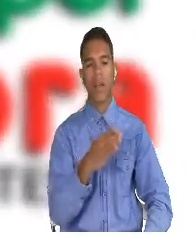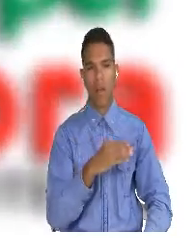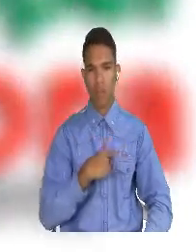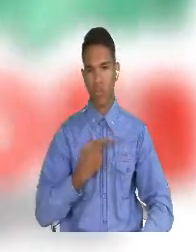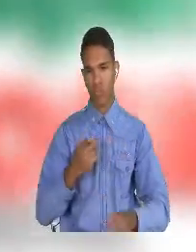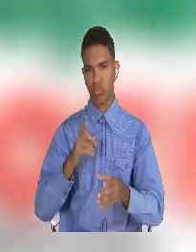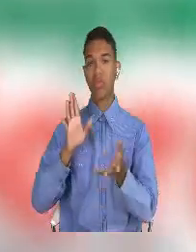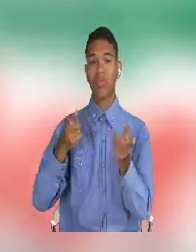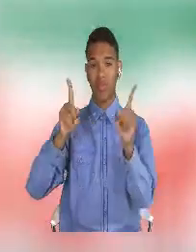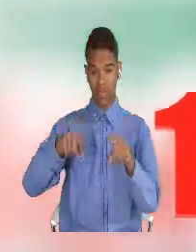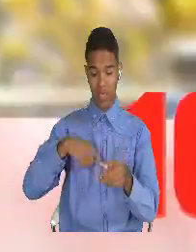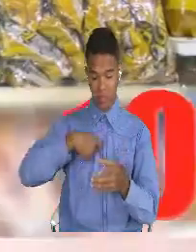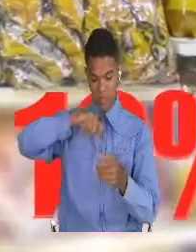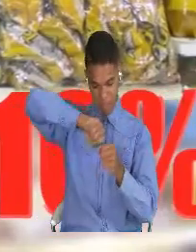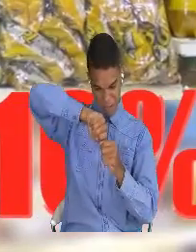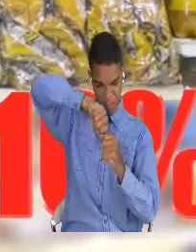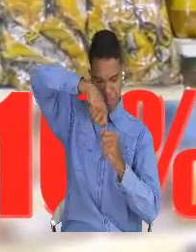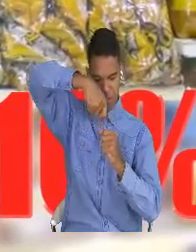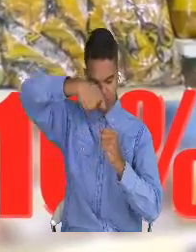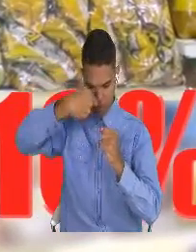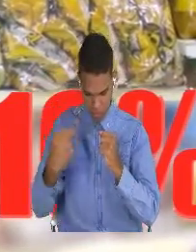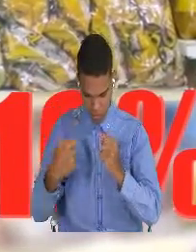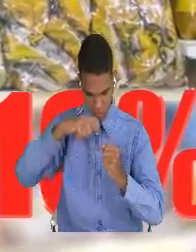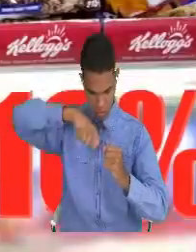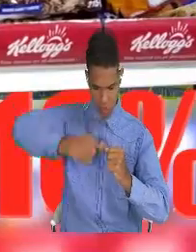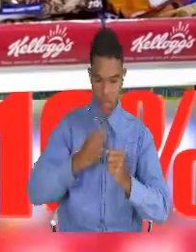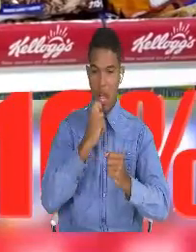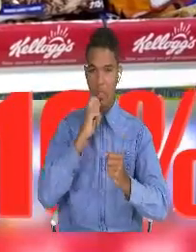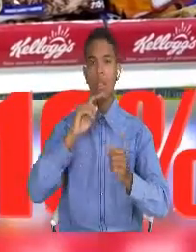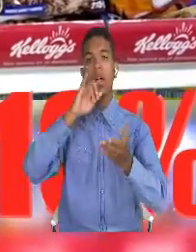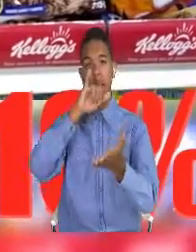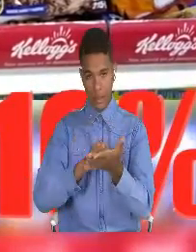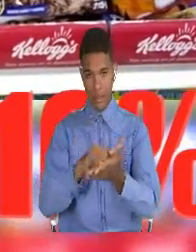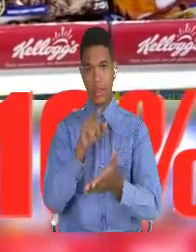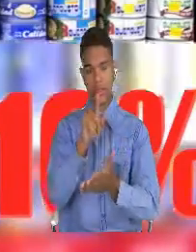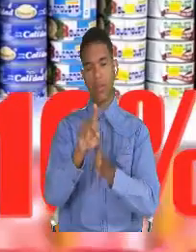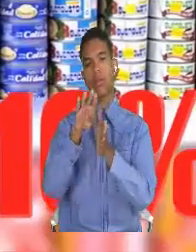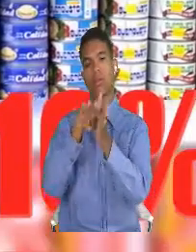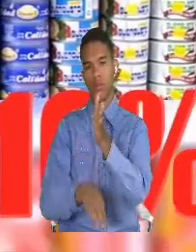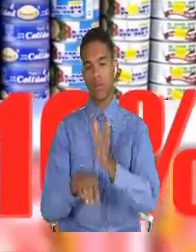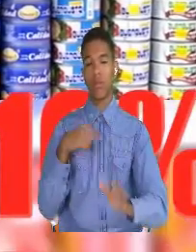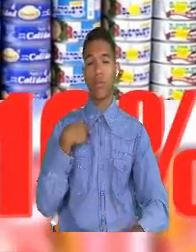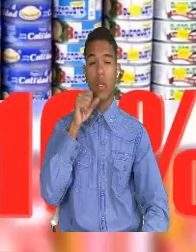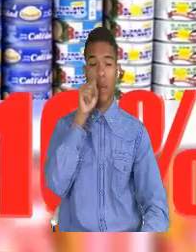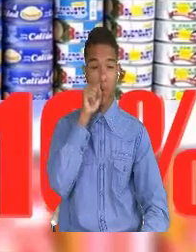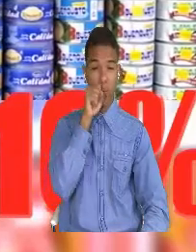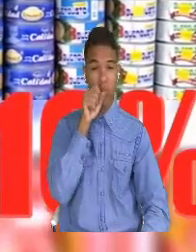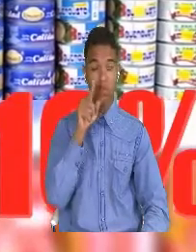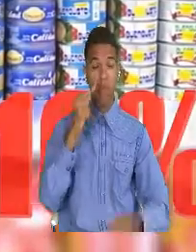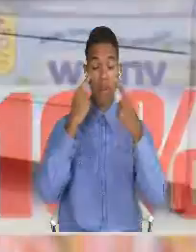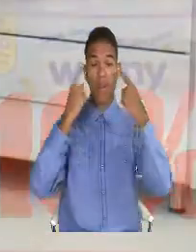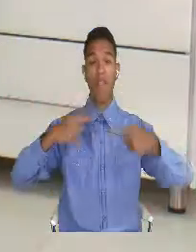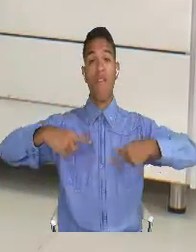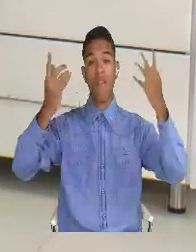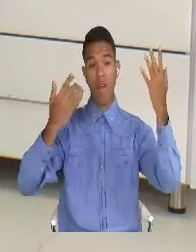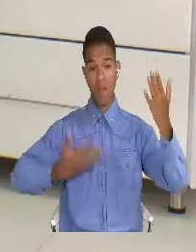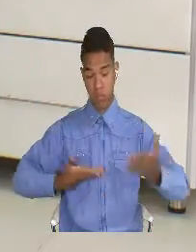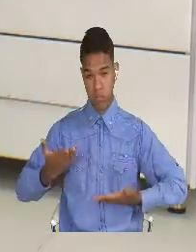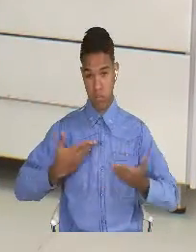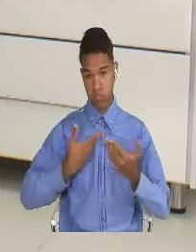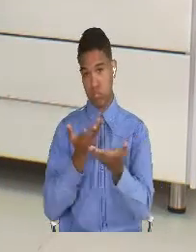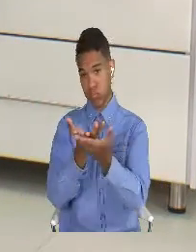enlatados. Entonces no olviden visitar esta distribuidora, que es una de las mejores de Barranca Bermeja. Entonces, muy recomendadísima para ustedes allá en